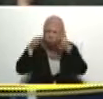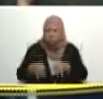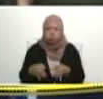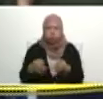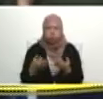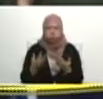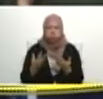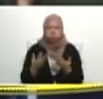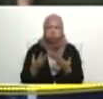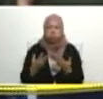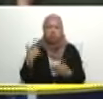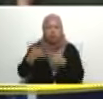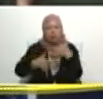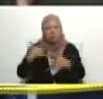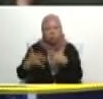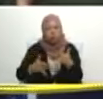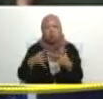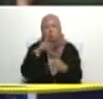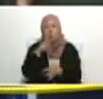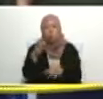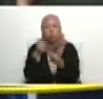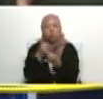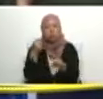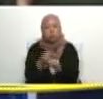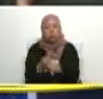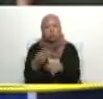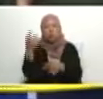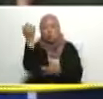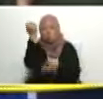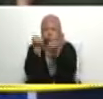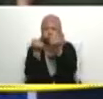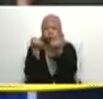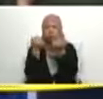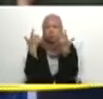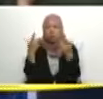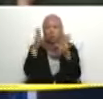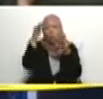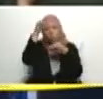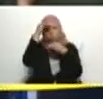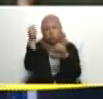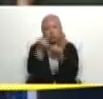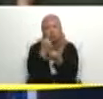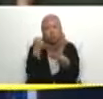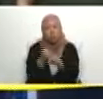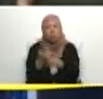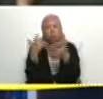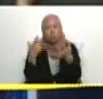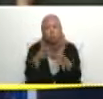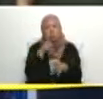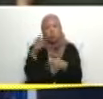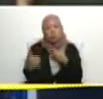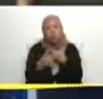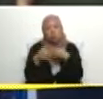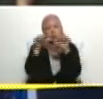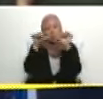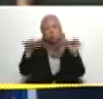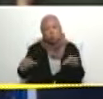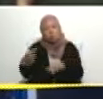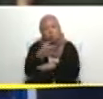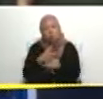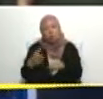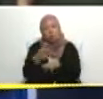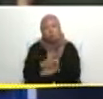categóricamente estos actos criminales y terroristas que atentan flagrantemente contra el sistema de